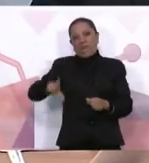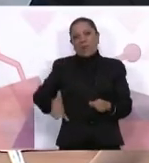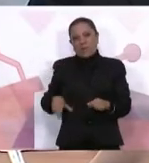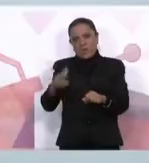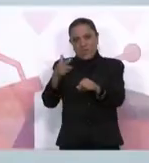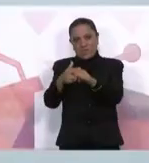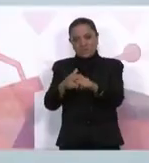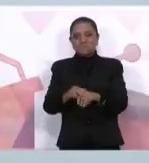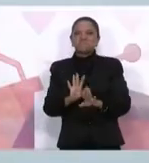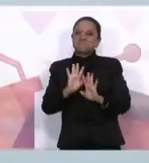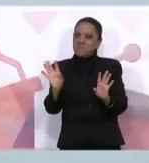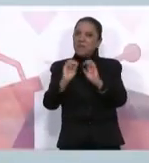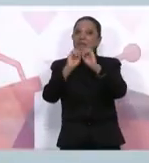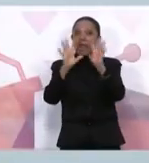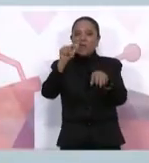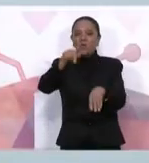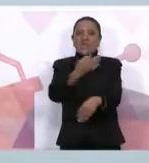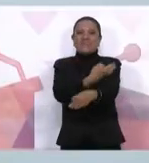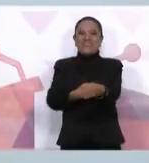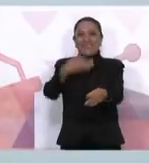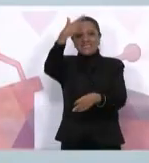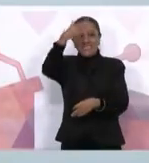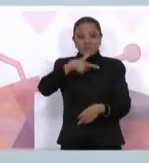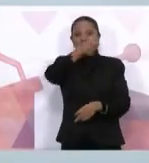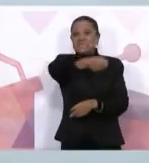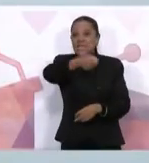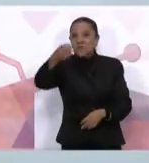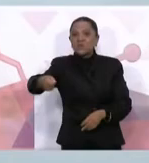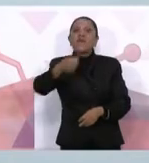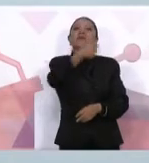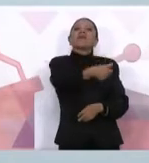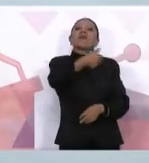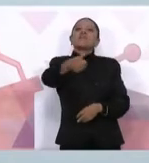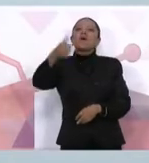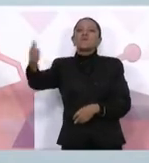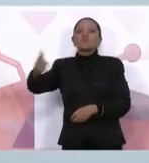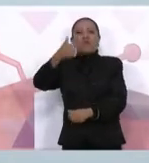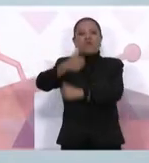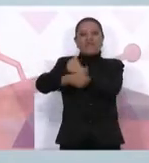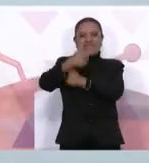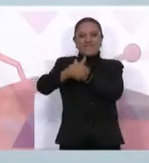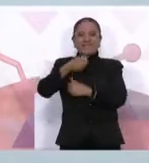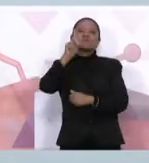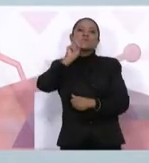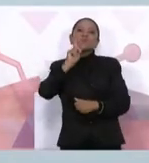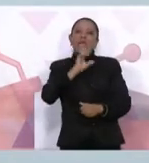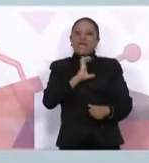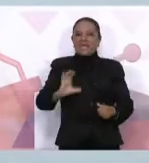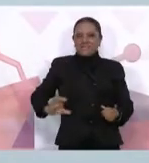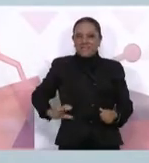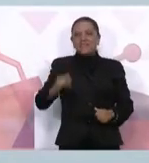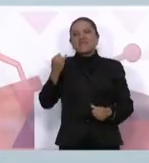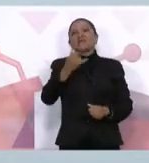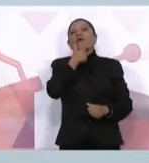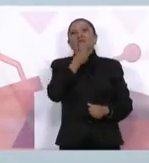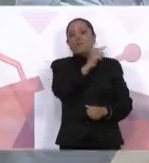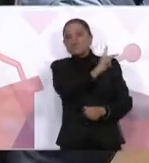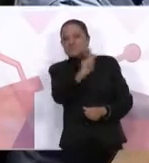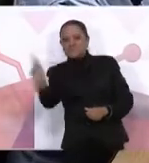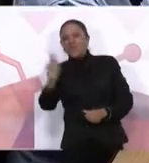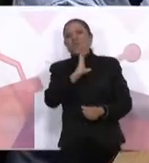tarde-noche saludar a cada uno de los contendientes a la candidata y los candidatos rumbo a la gubernatura 2018